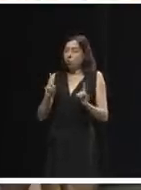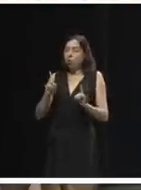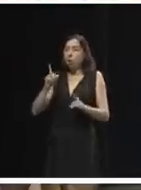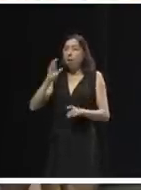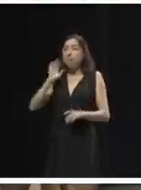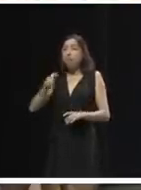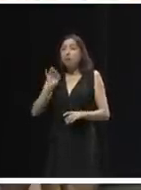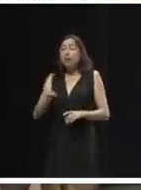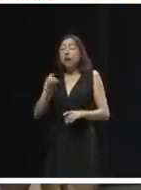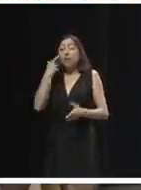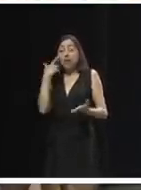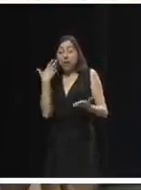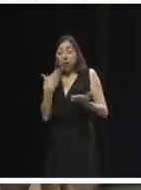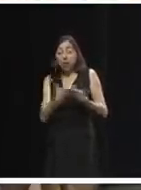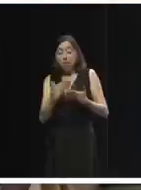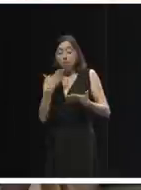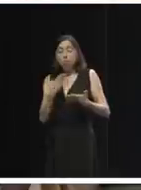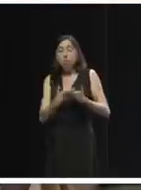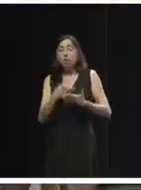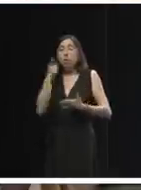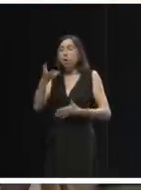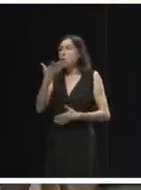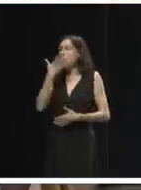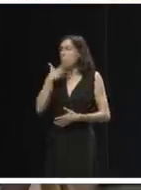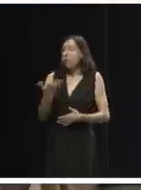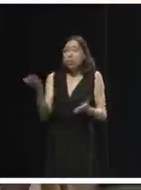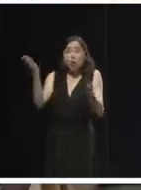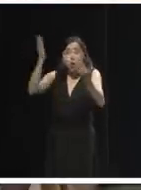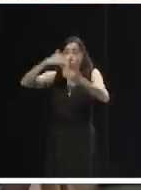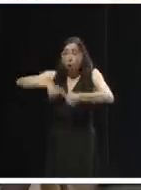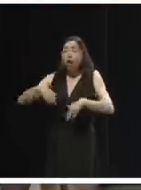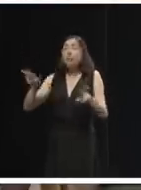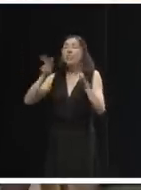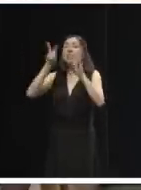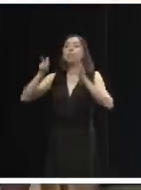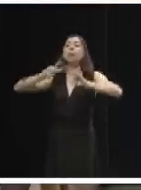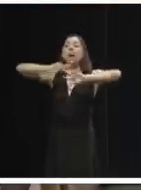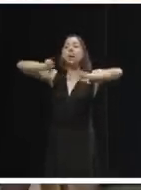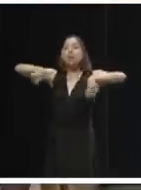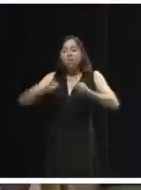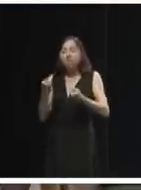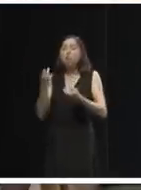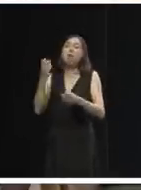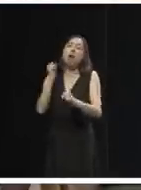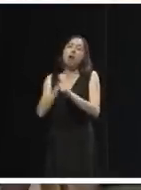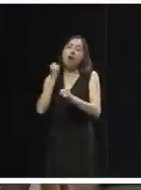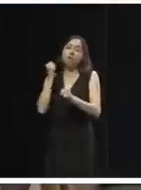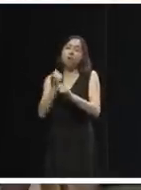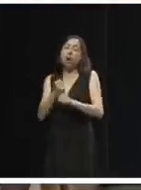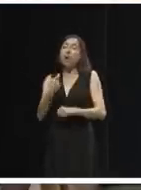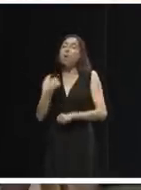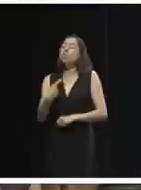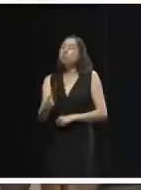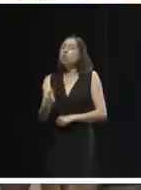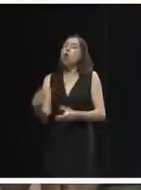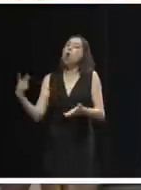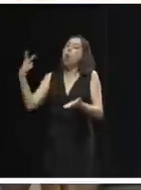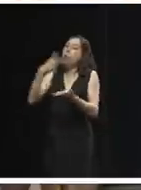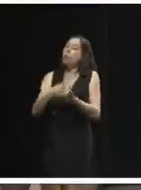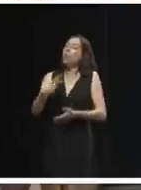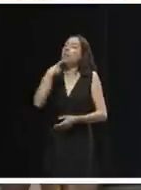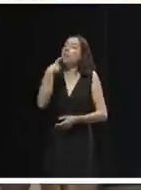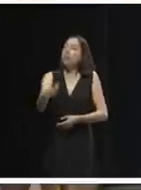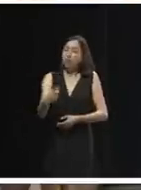que muestra un absoluto desconocimiento sobre la reforma laboral. Le vuelvo a retar aquí, señor Feijóo.